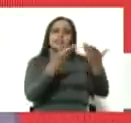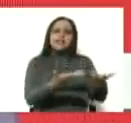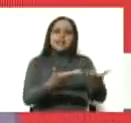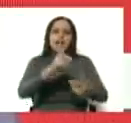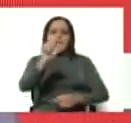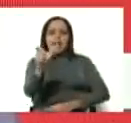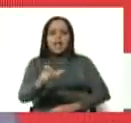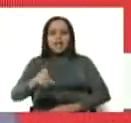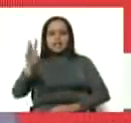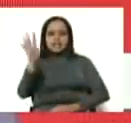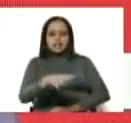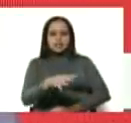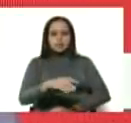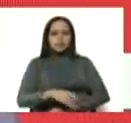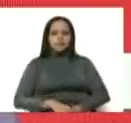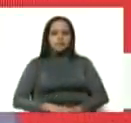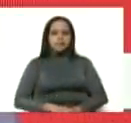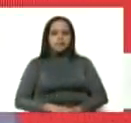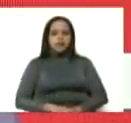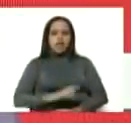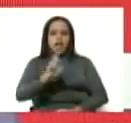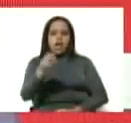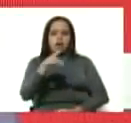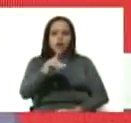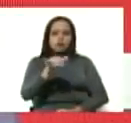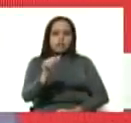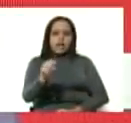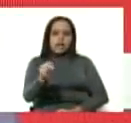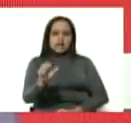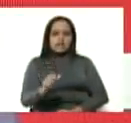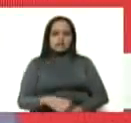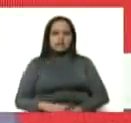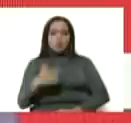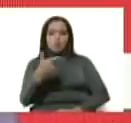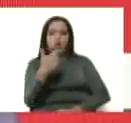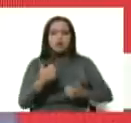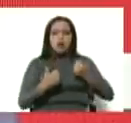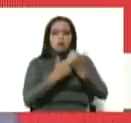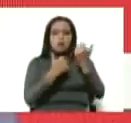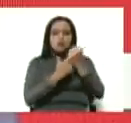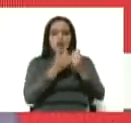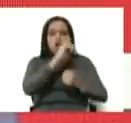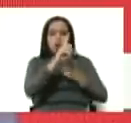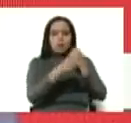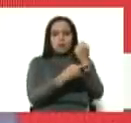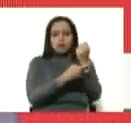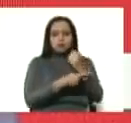esequibo a Guyana a cambio del apoyo al señor Guaidó.